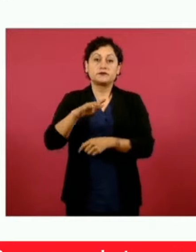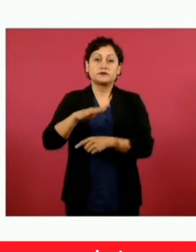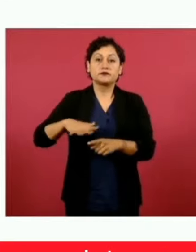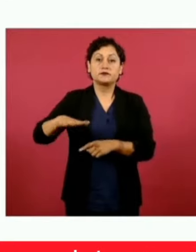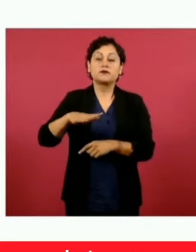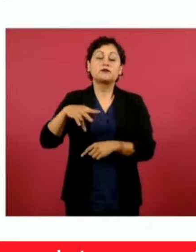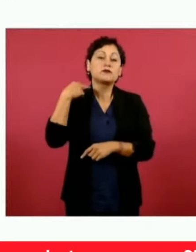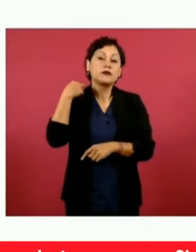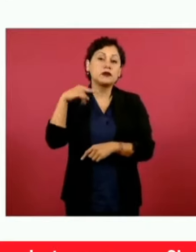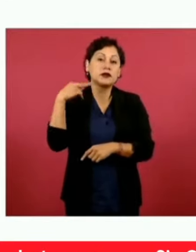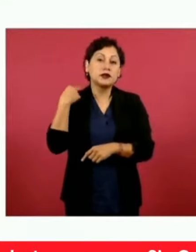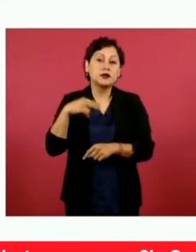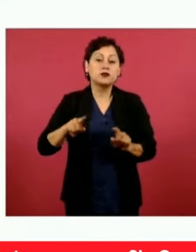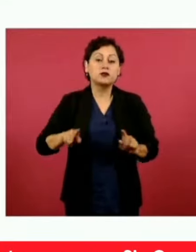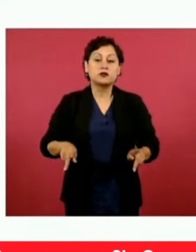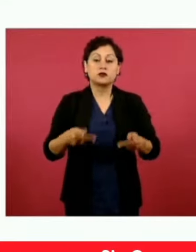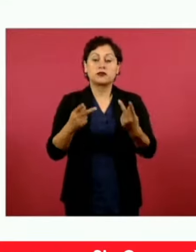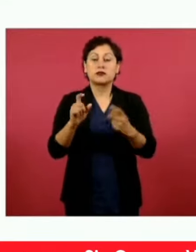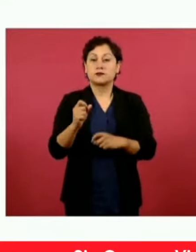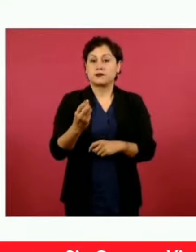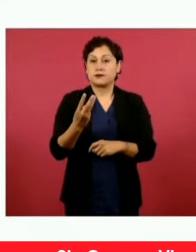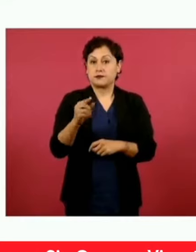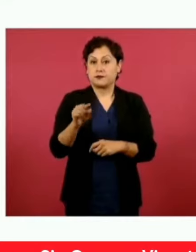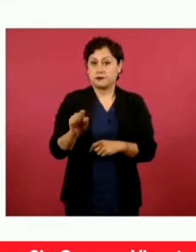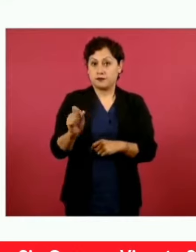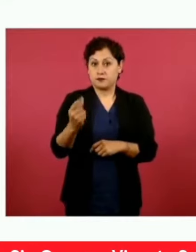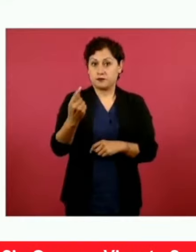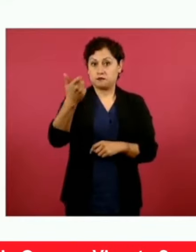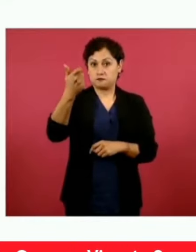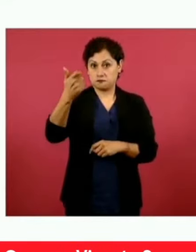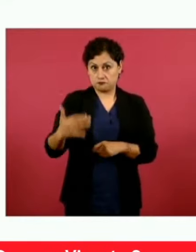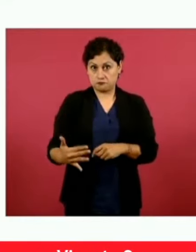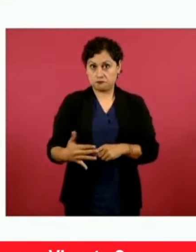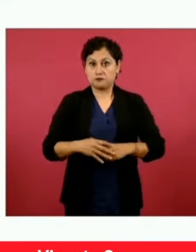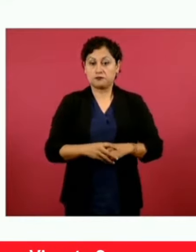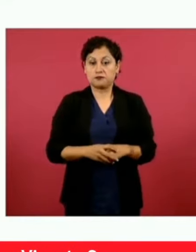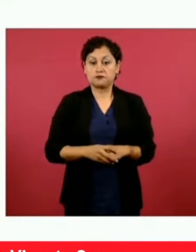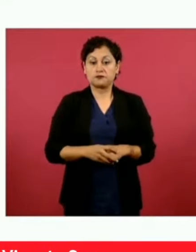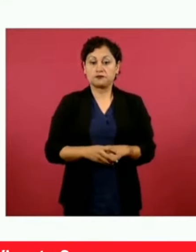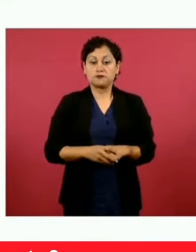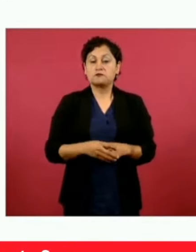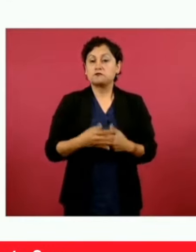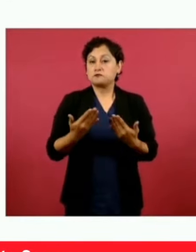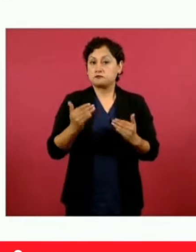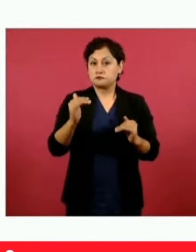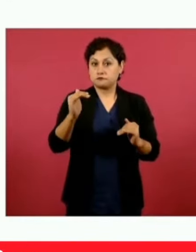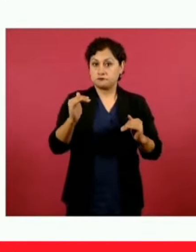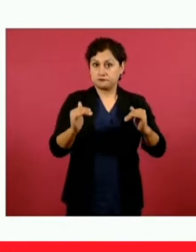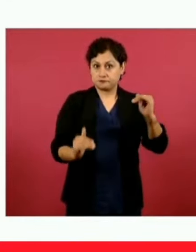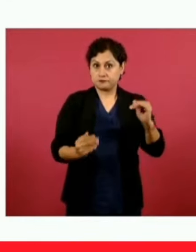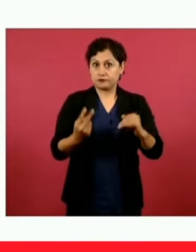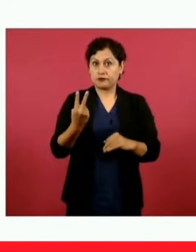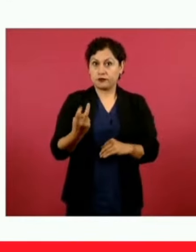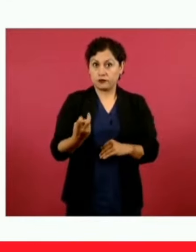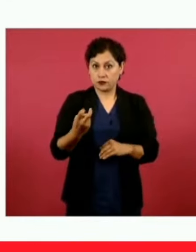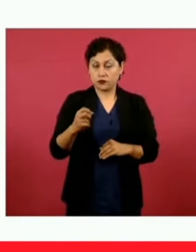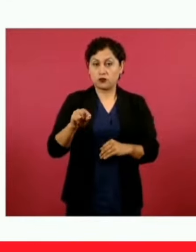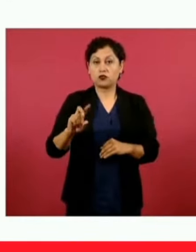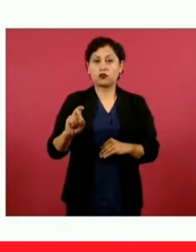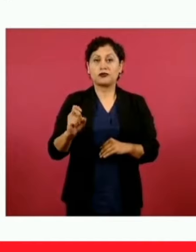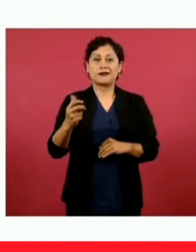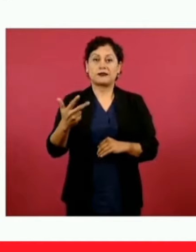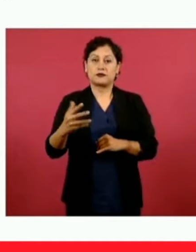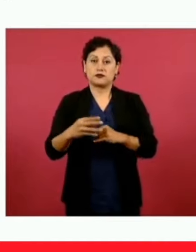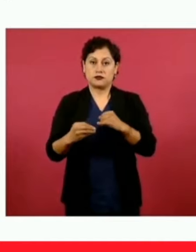Veracruz, a solamente 23 pesos con 21 centavos, 2 pesos con 38 centavos debajo del promedio nacional.